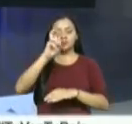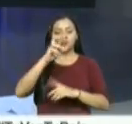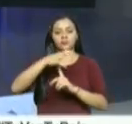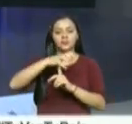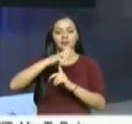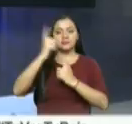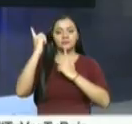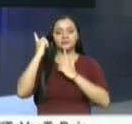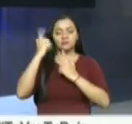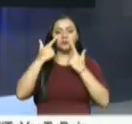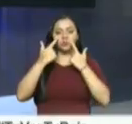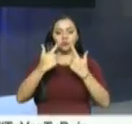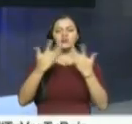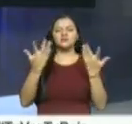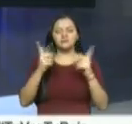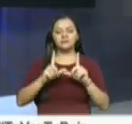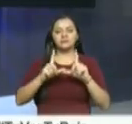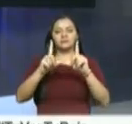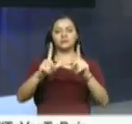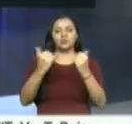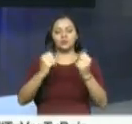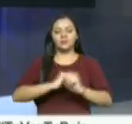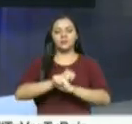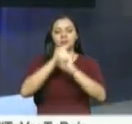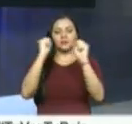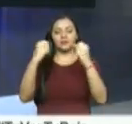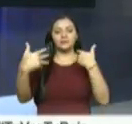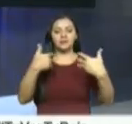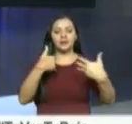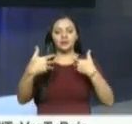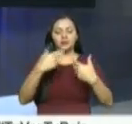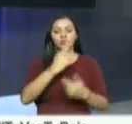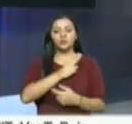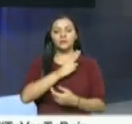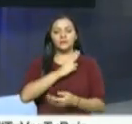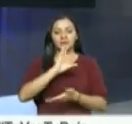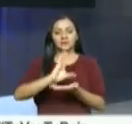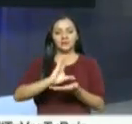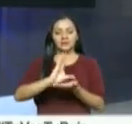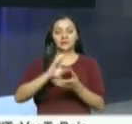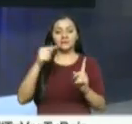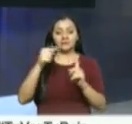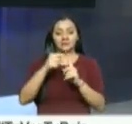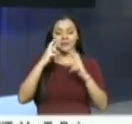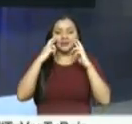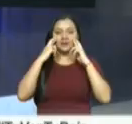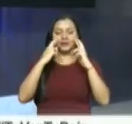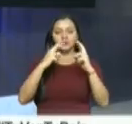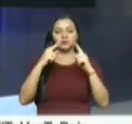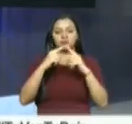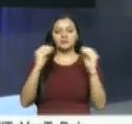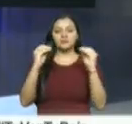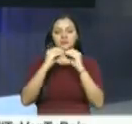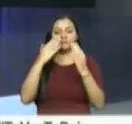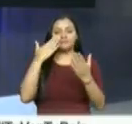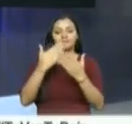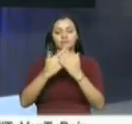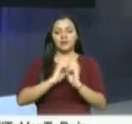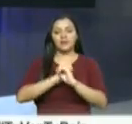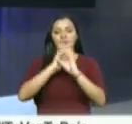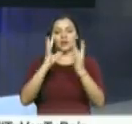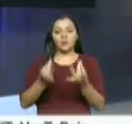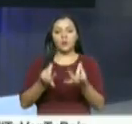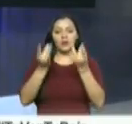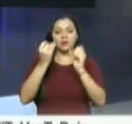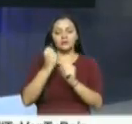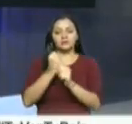Guardaparques Continentales se entregaron esta mañana en el Teatro de la Universidad Central. Este reconocimiento pone en evidencia la calidad del